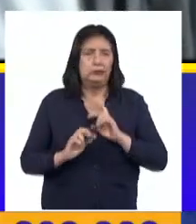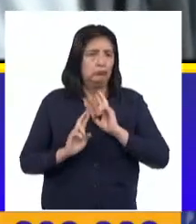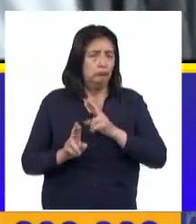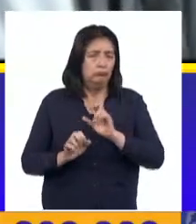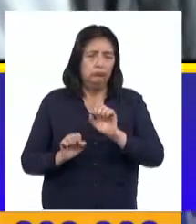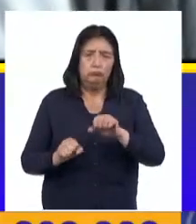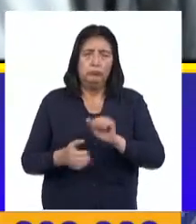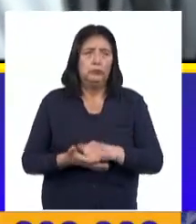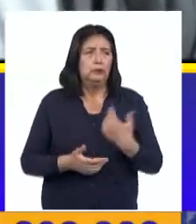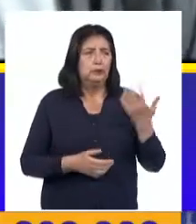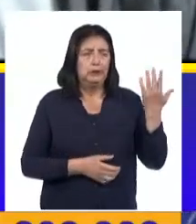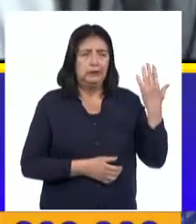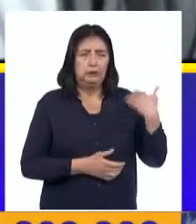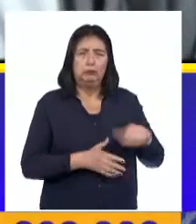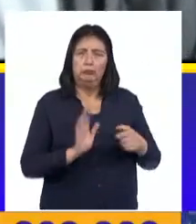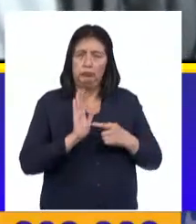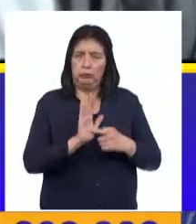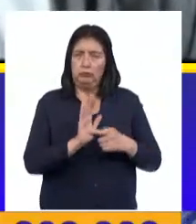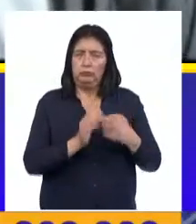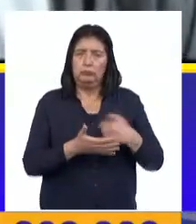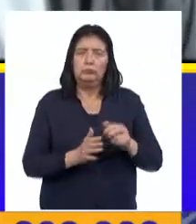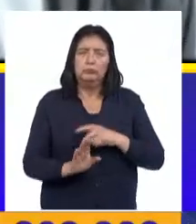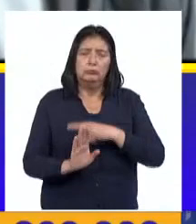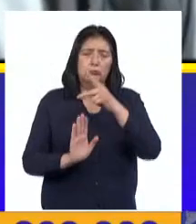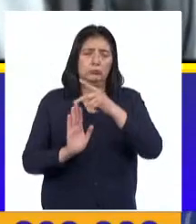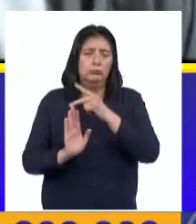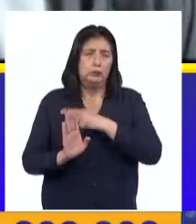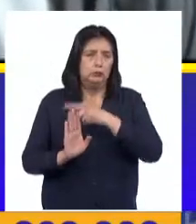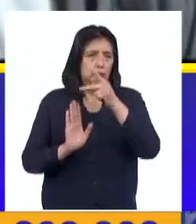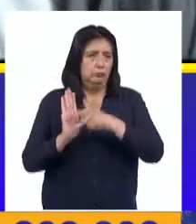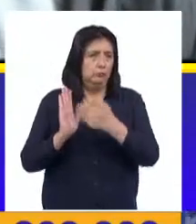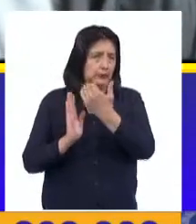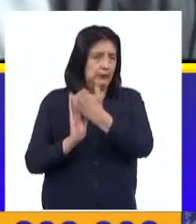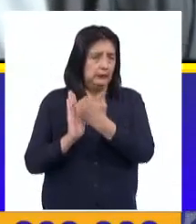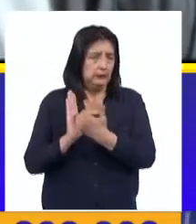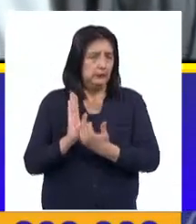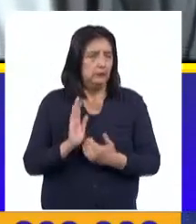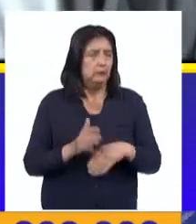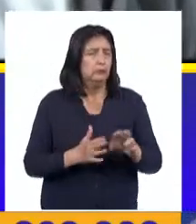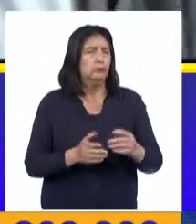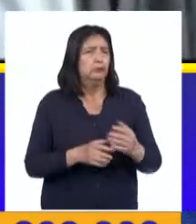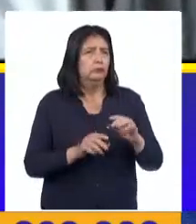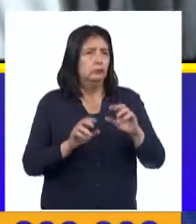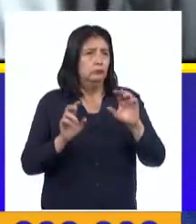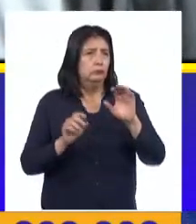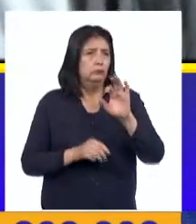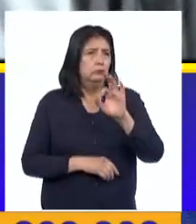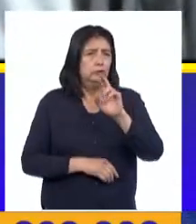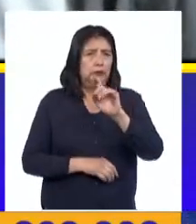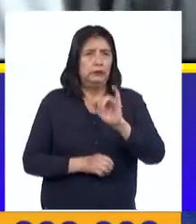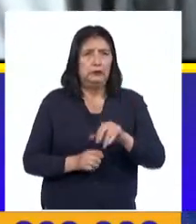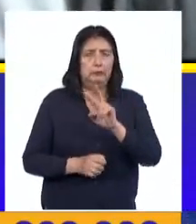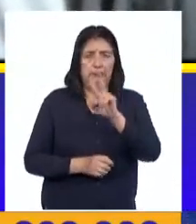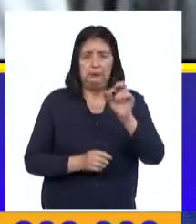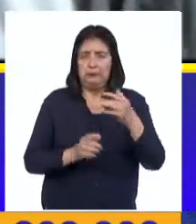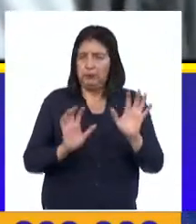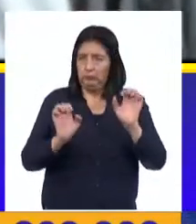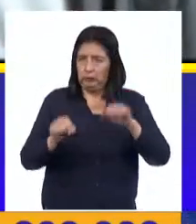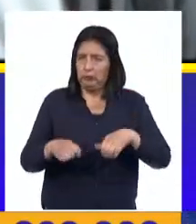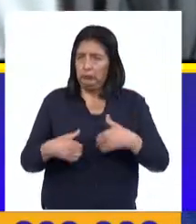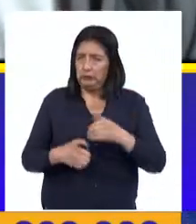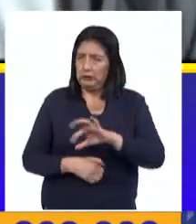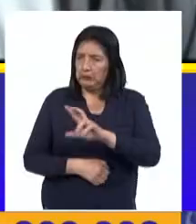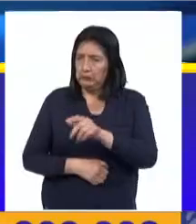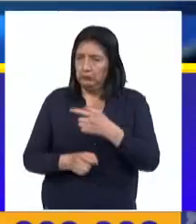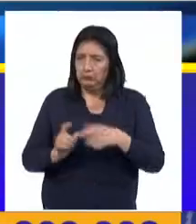lo dijimos el día de la presentación del Plan Fortaleza 2020. Podrán producirse los hechos delictivos, pero hay una obligación